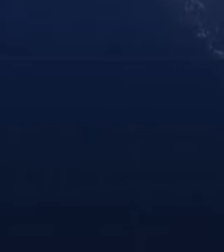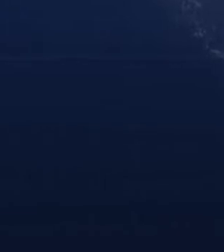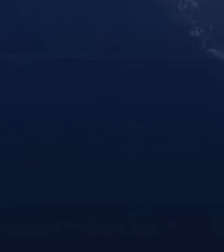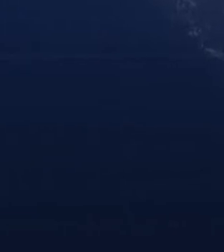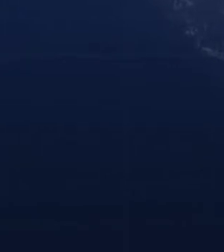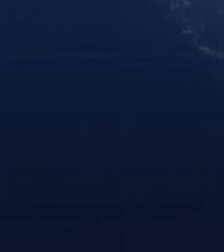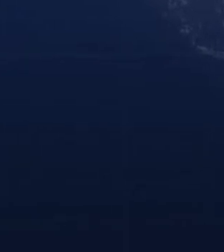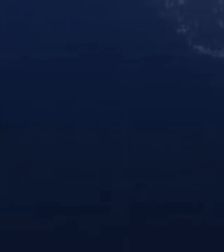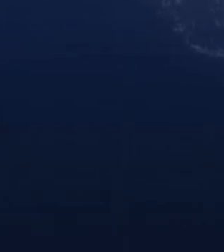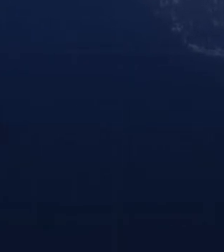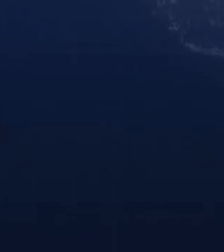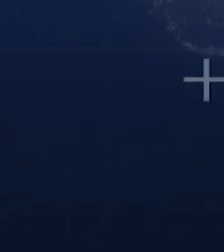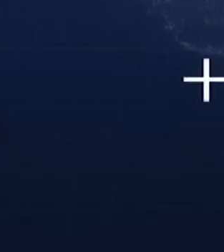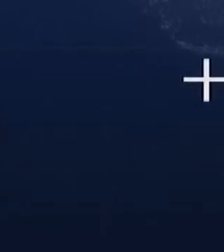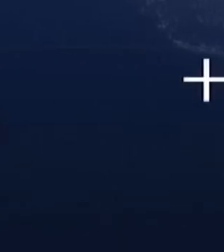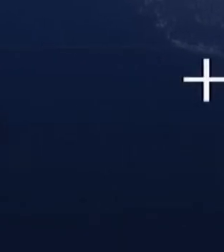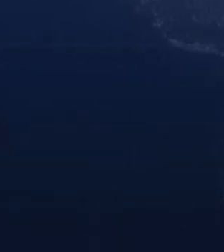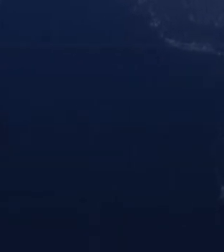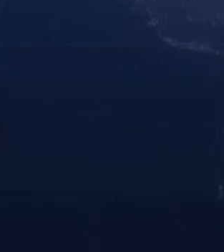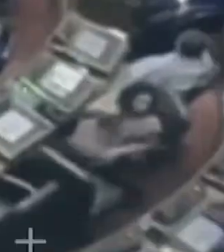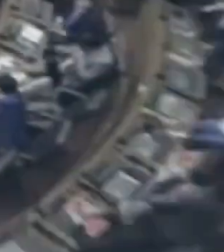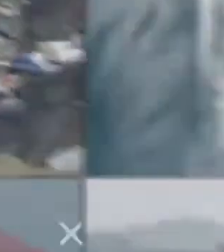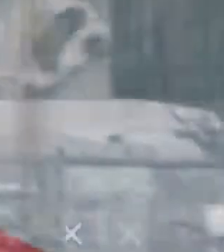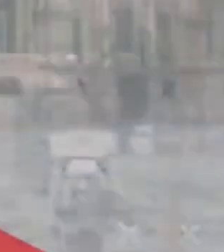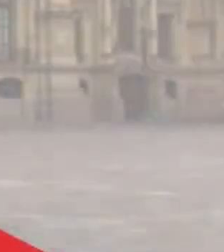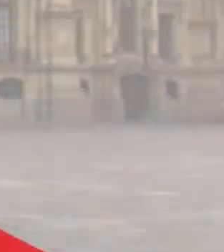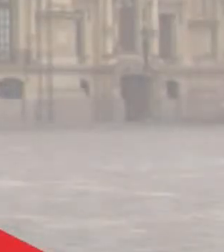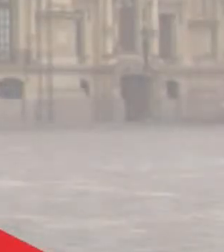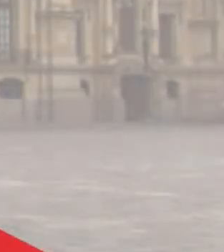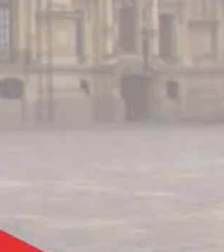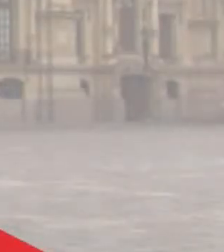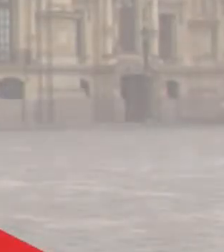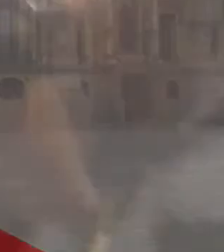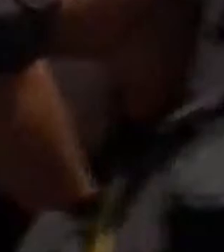top 7 de la mañana y siete de la noche